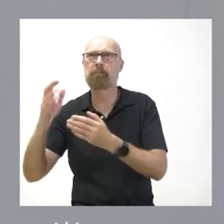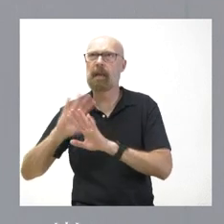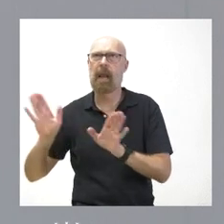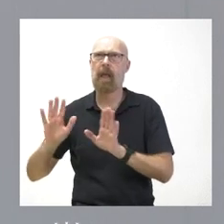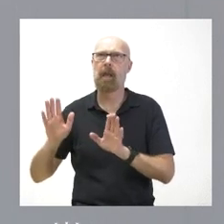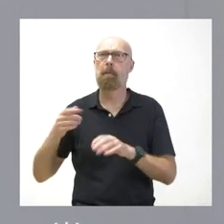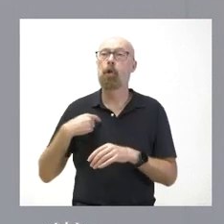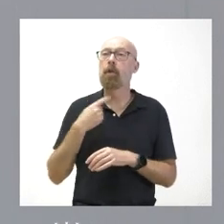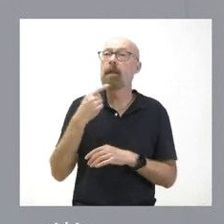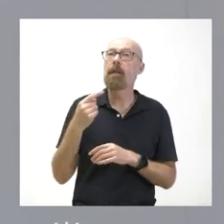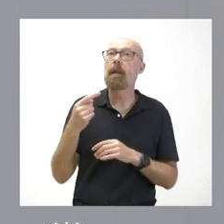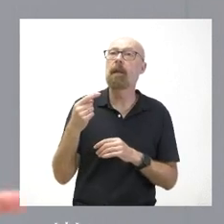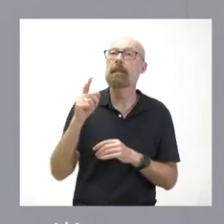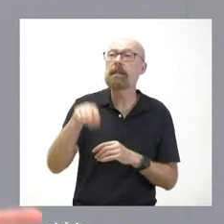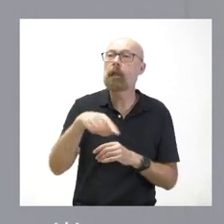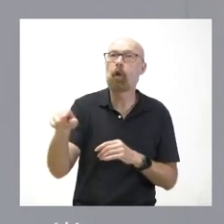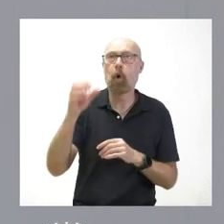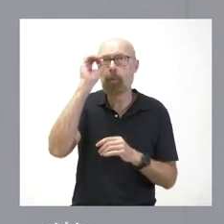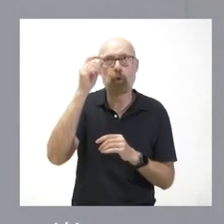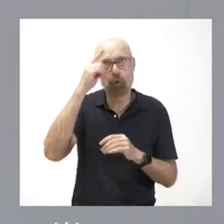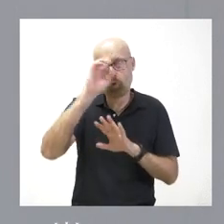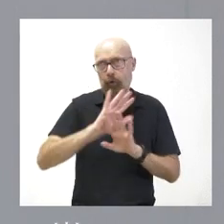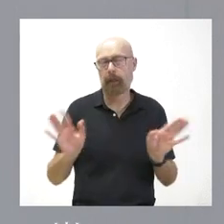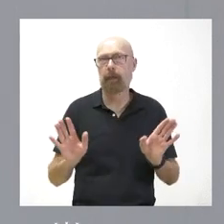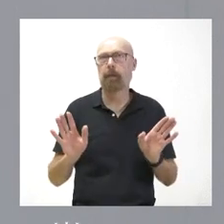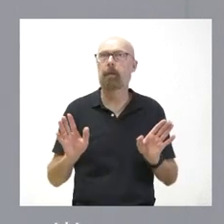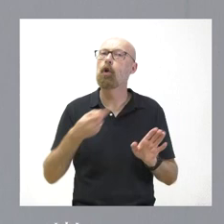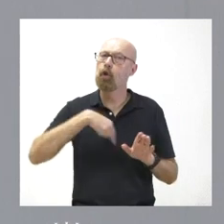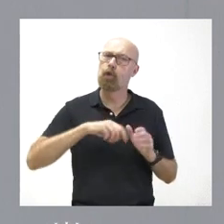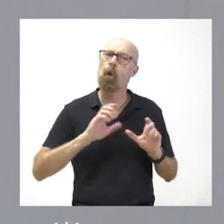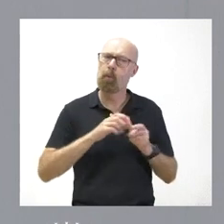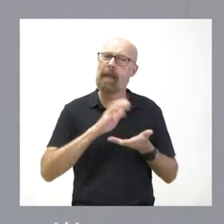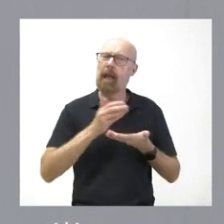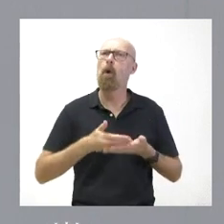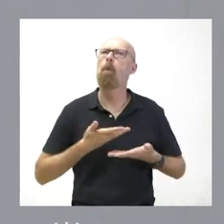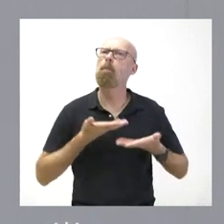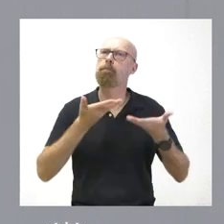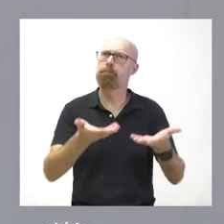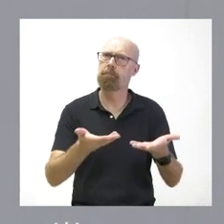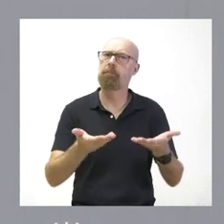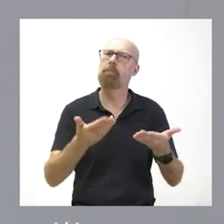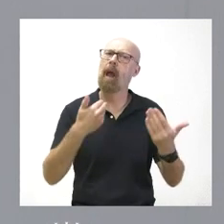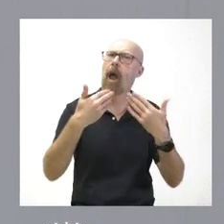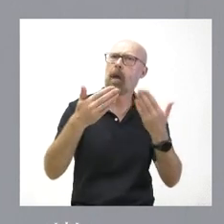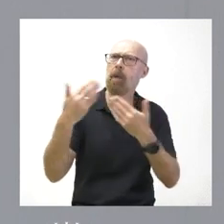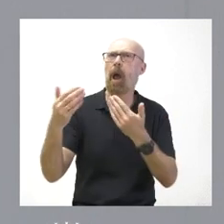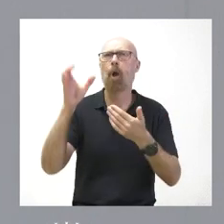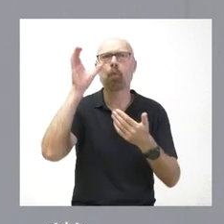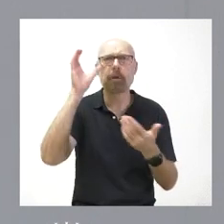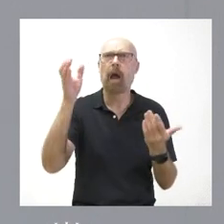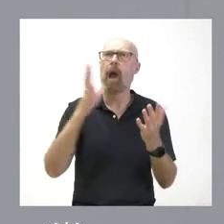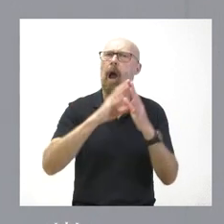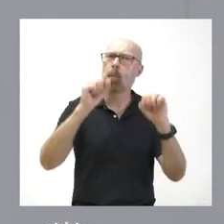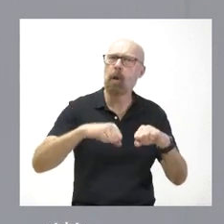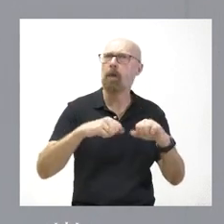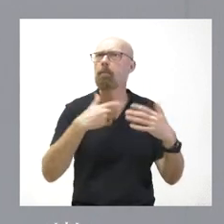a mí prejuzgar el resto de los grupos sí que la disposición de la junta de ir con mano tendida de voluntad de intentar un acuerdo de escuchar también a todos